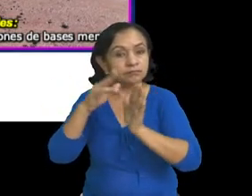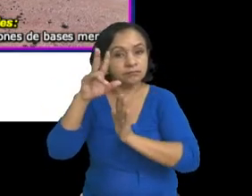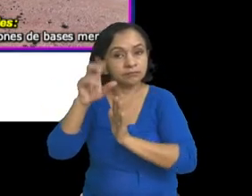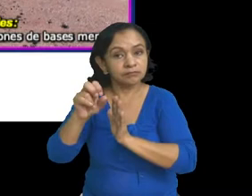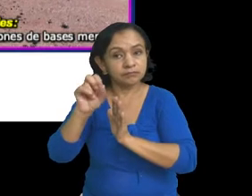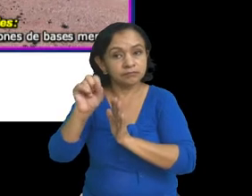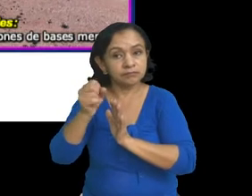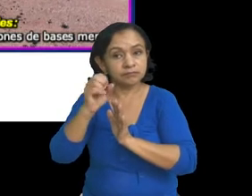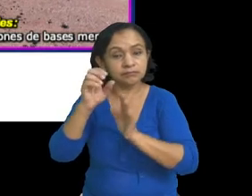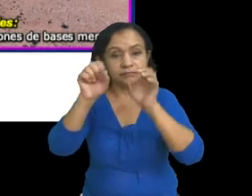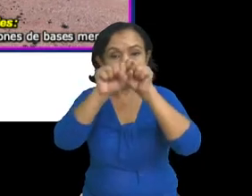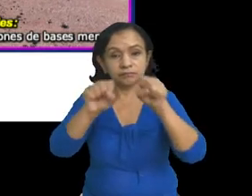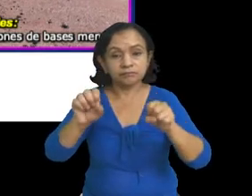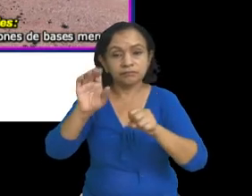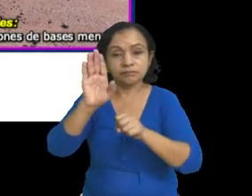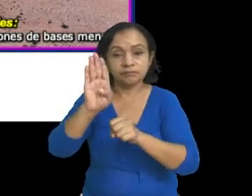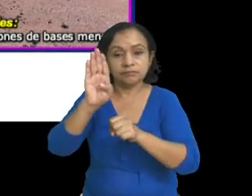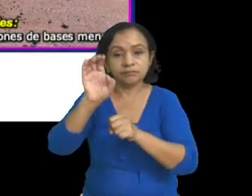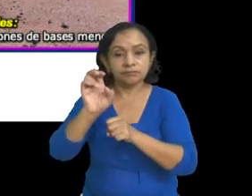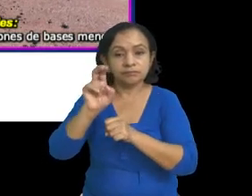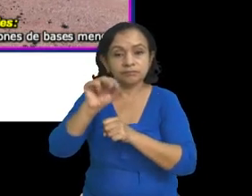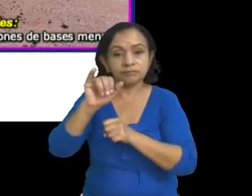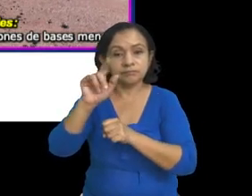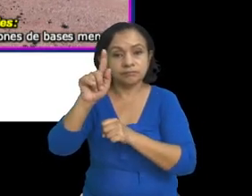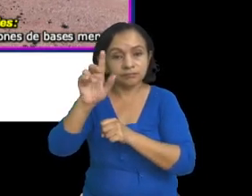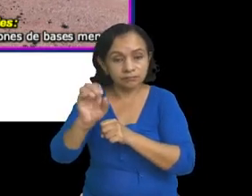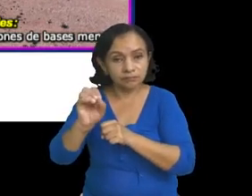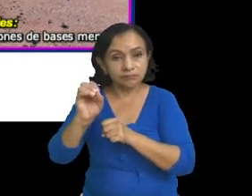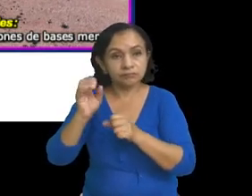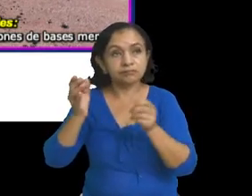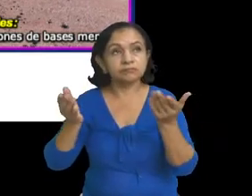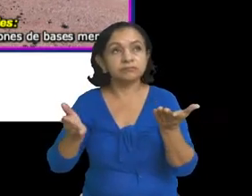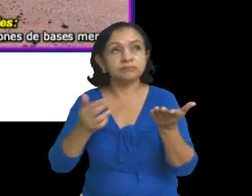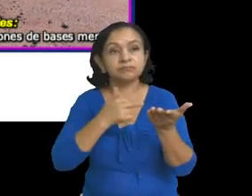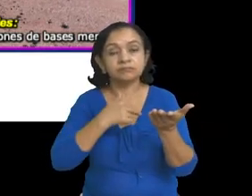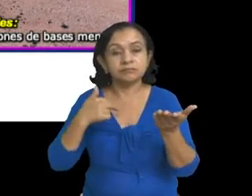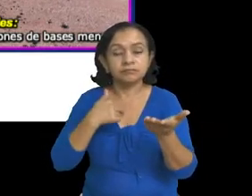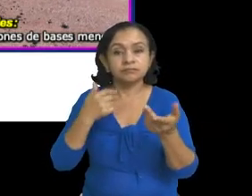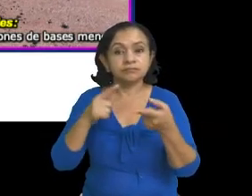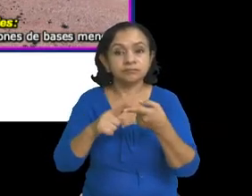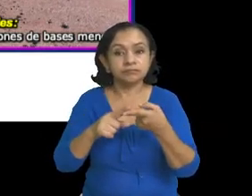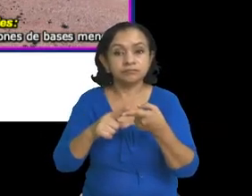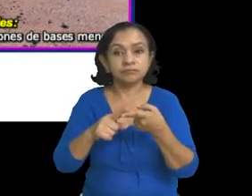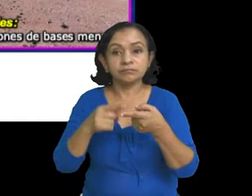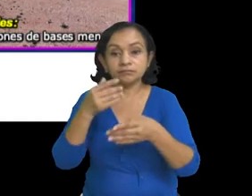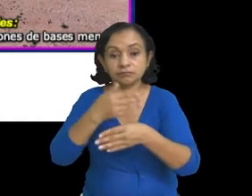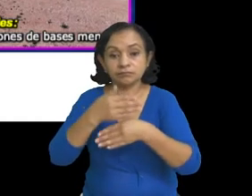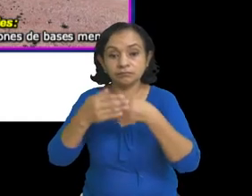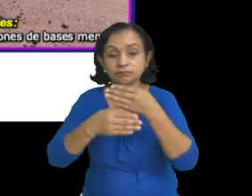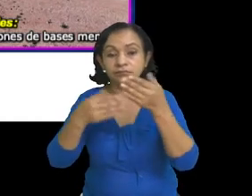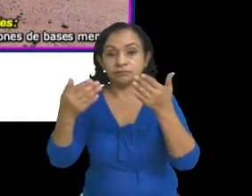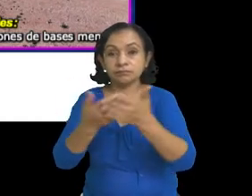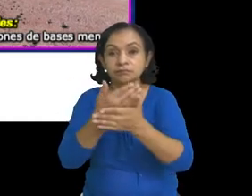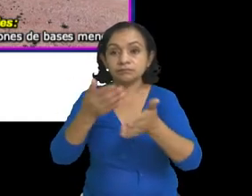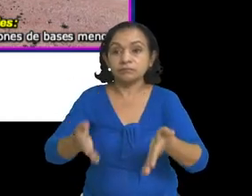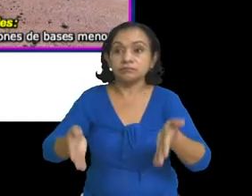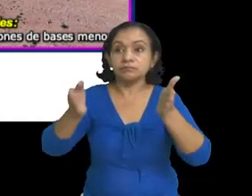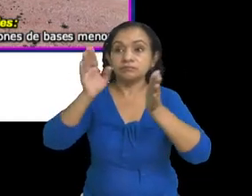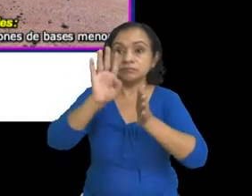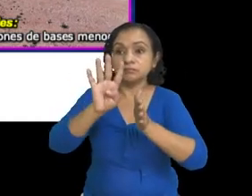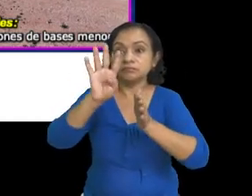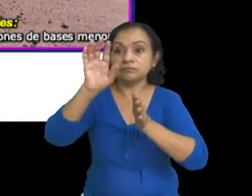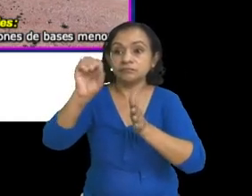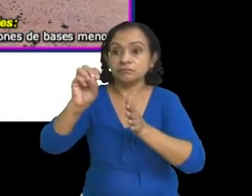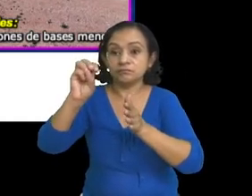la subestación de San Benito. Ok. San Benito, San Benito, estamos instalando un transformador de 40 MVA